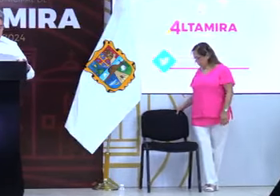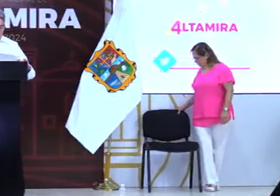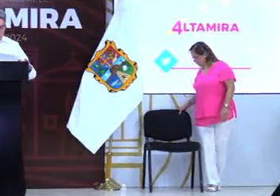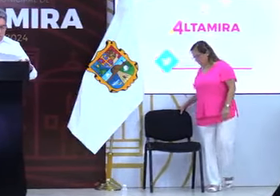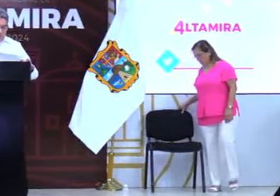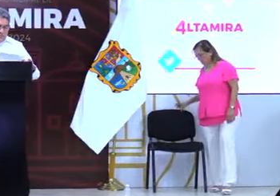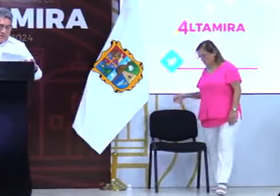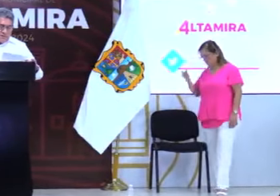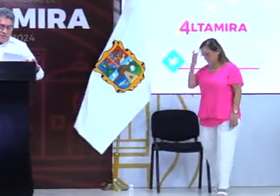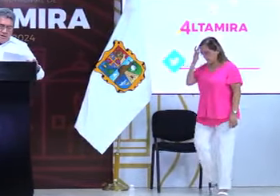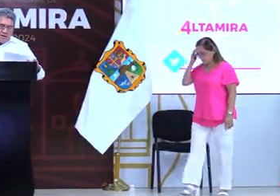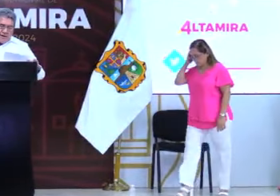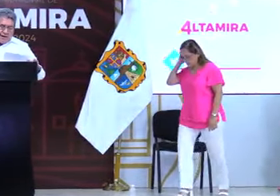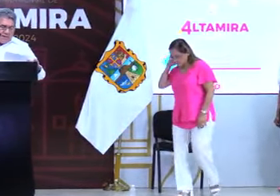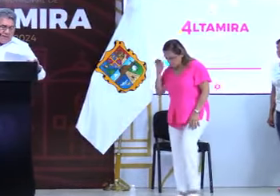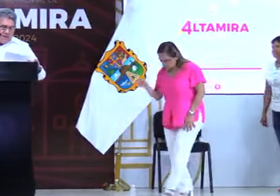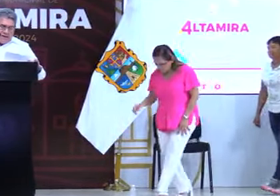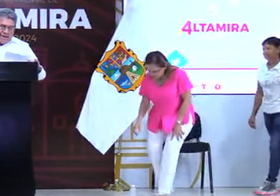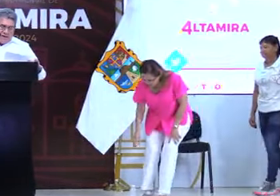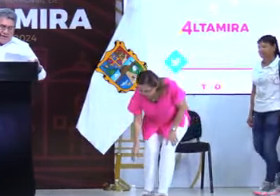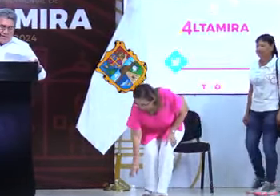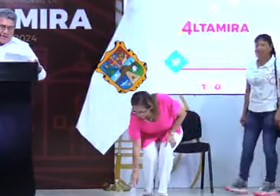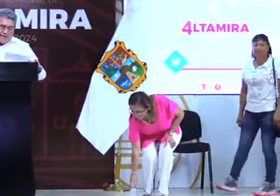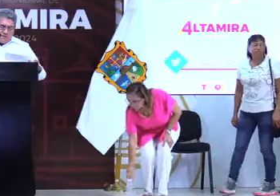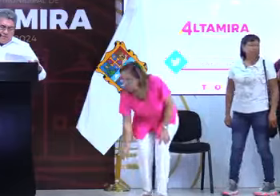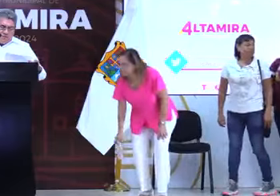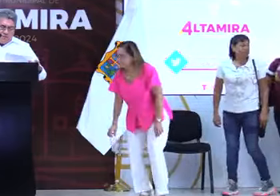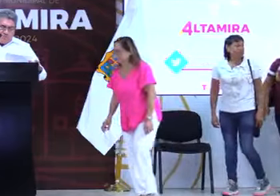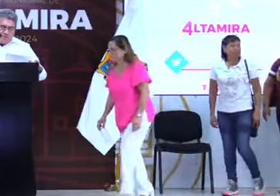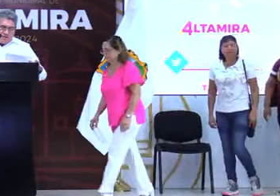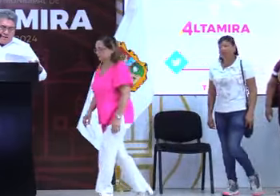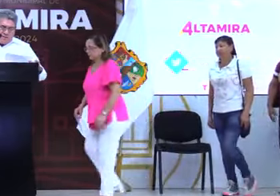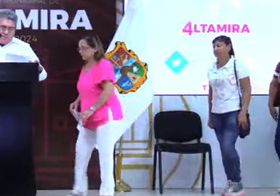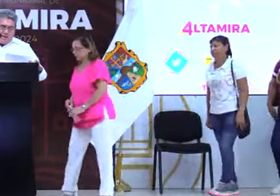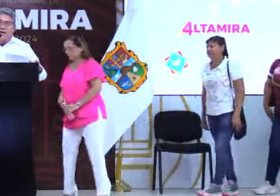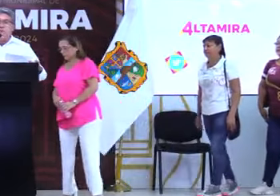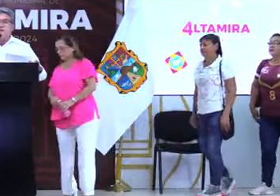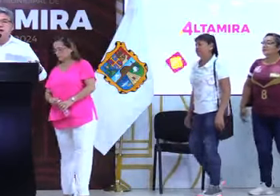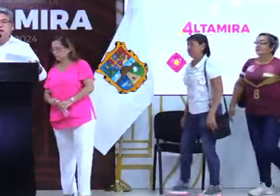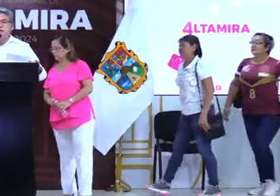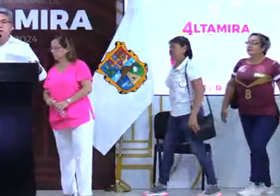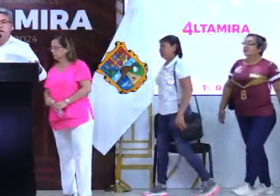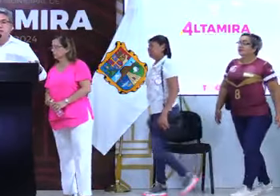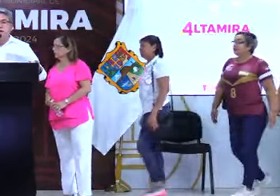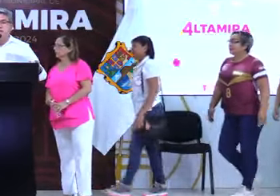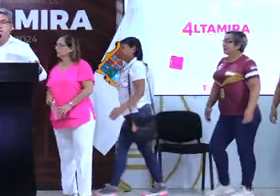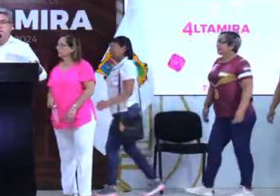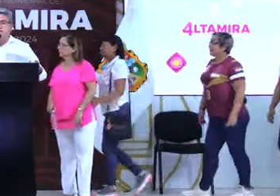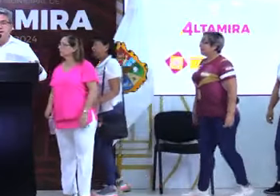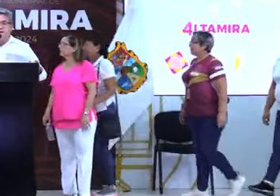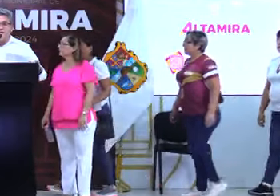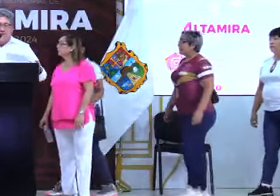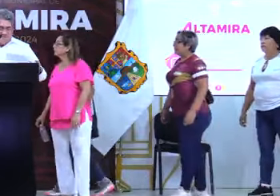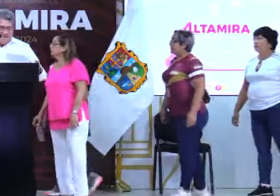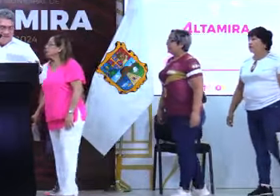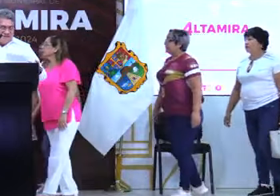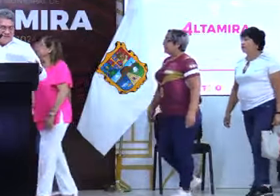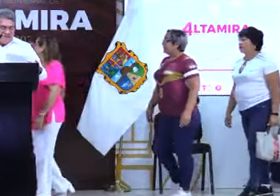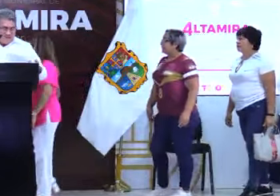les fue, la Academia de Israel, entrenadora María del Carmen, ahí está, María del Carmen, ¿sí está? Ah,